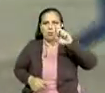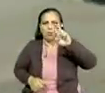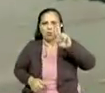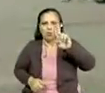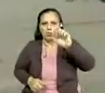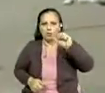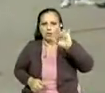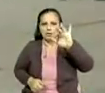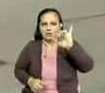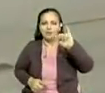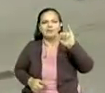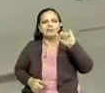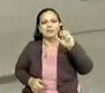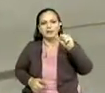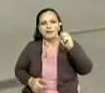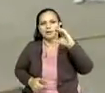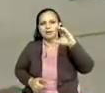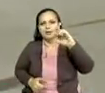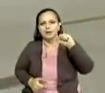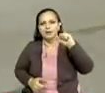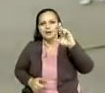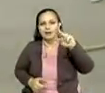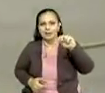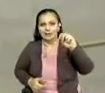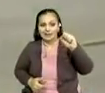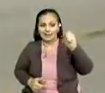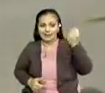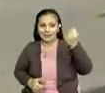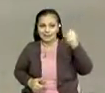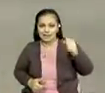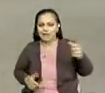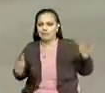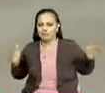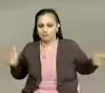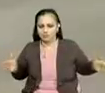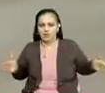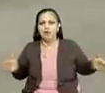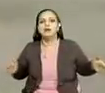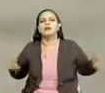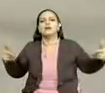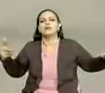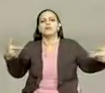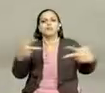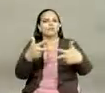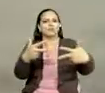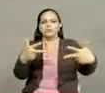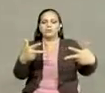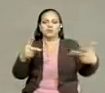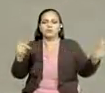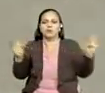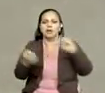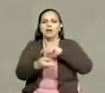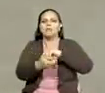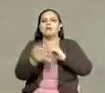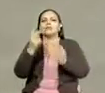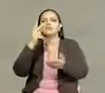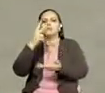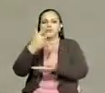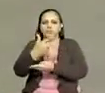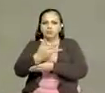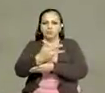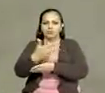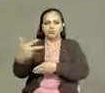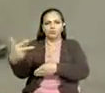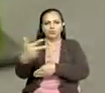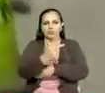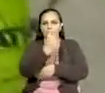respectiva señalización, con la instalación de la señalética, en este caso, para permitir en esto a